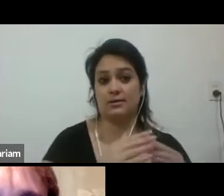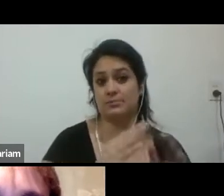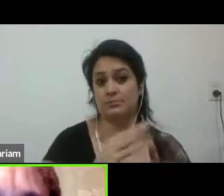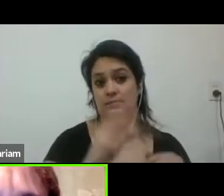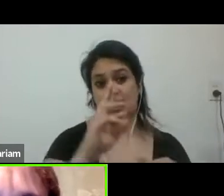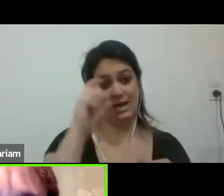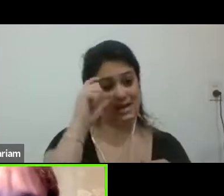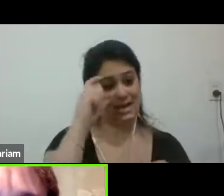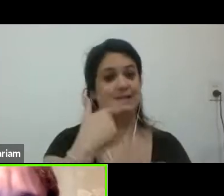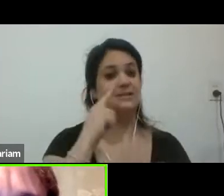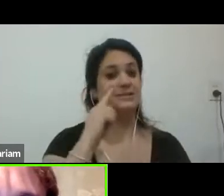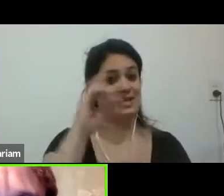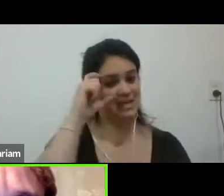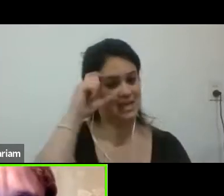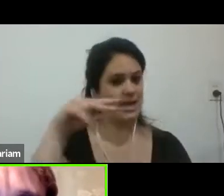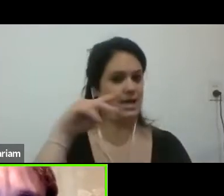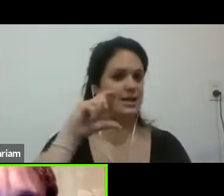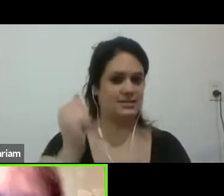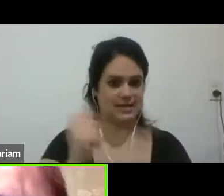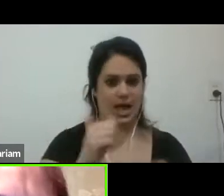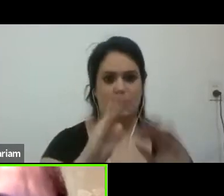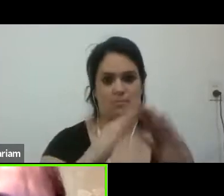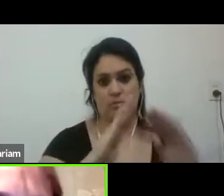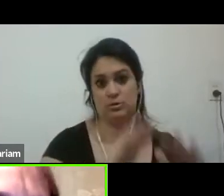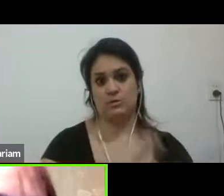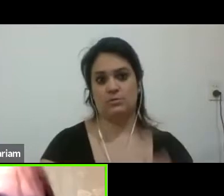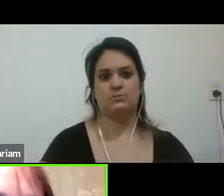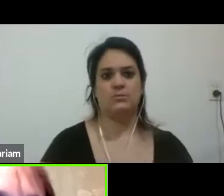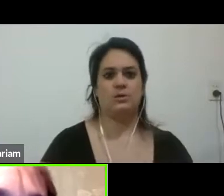sí a ver nosotros